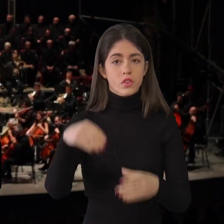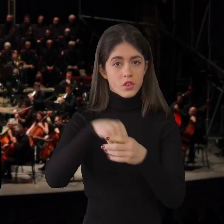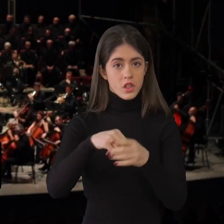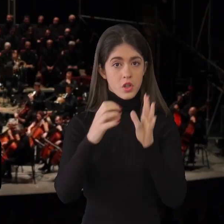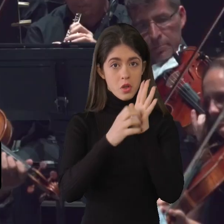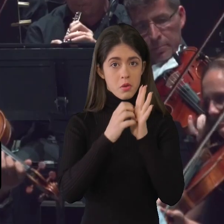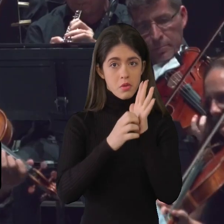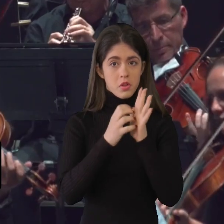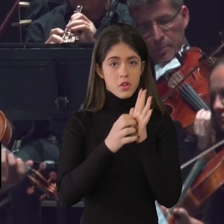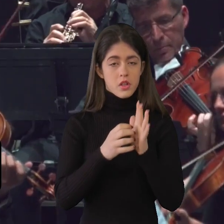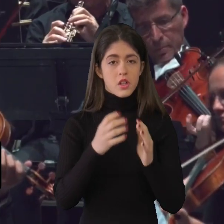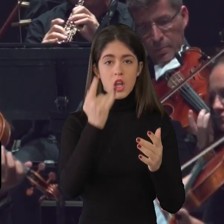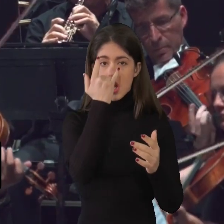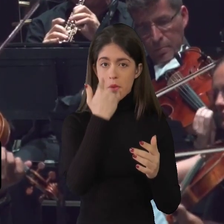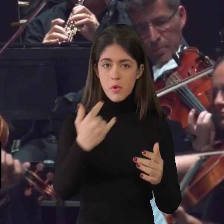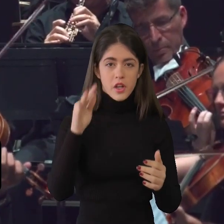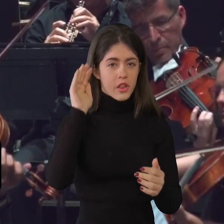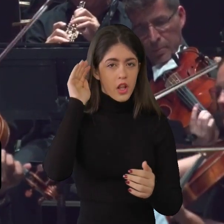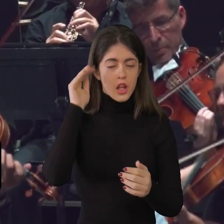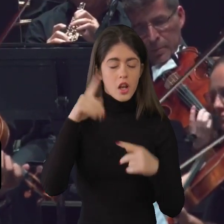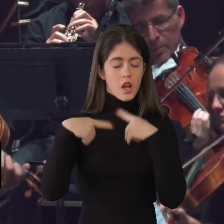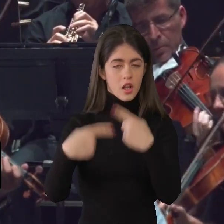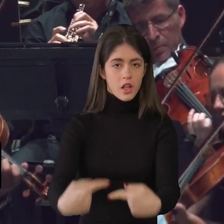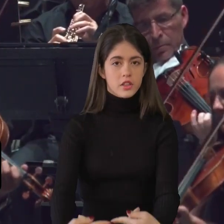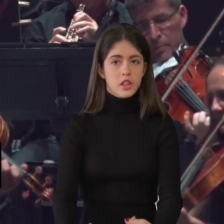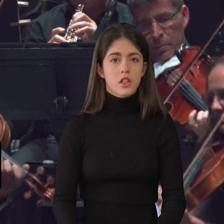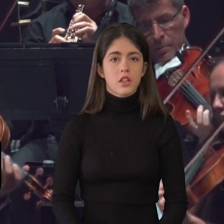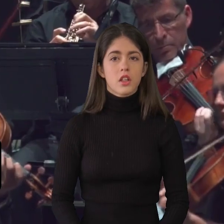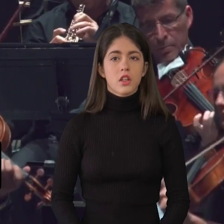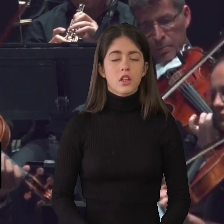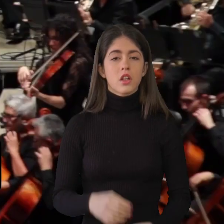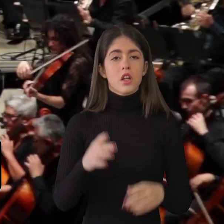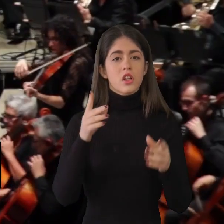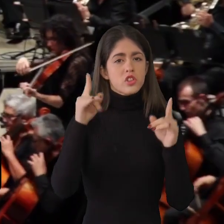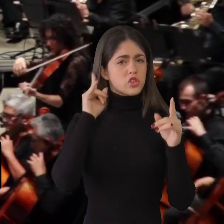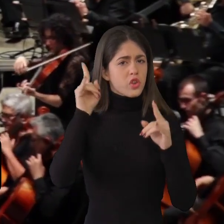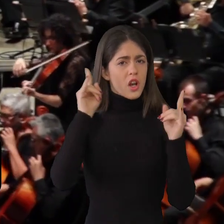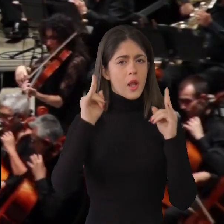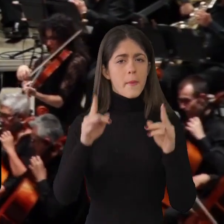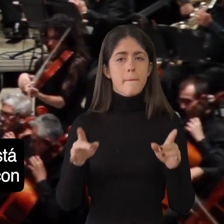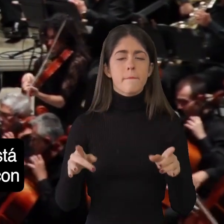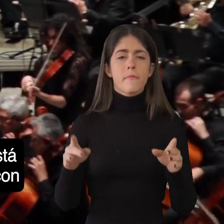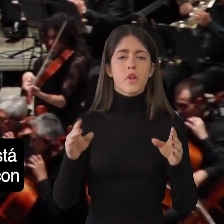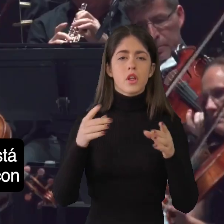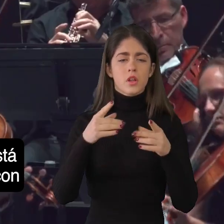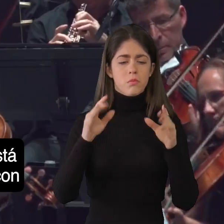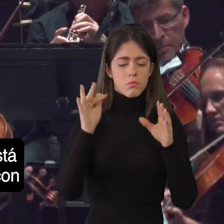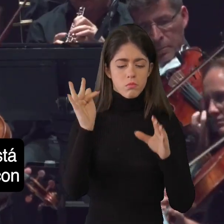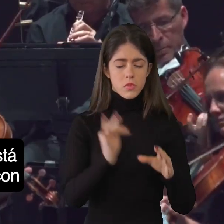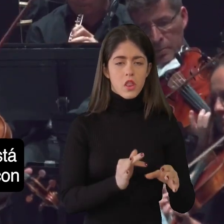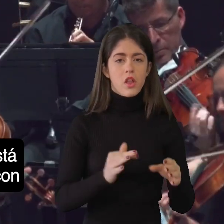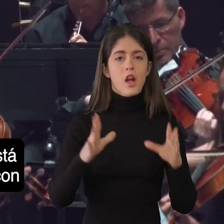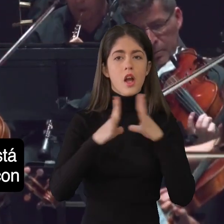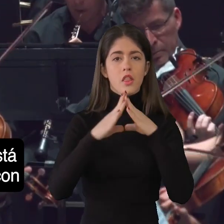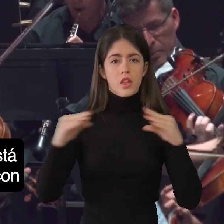Dentro del programa Enamórate de la Clásica, ese día sonarán piezas con aires andaluces de Bretón, Turina y